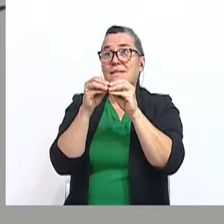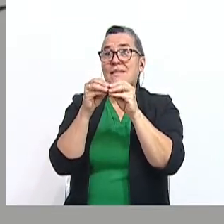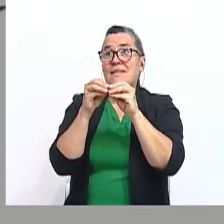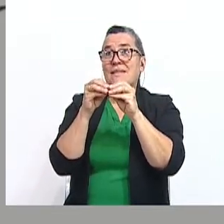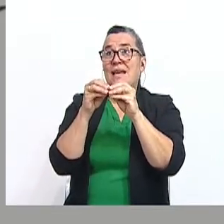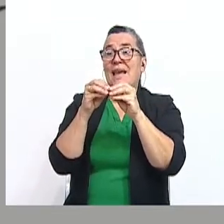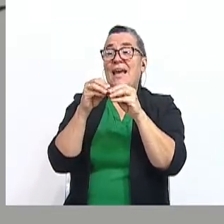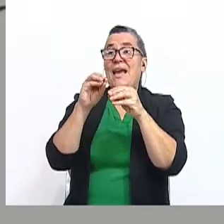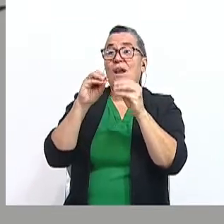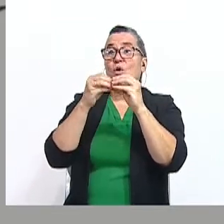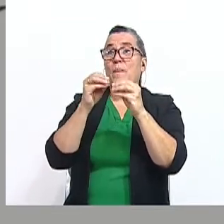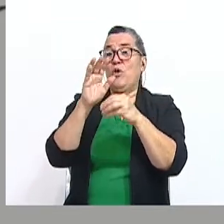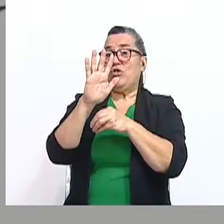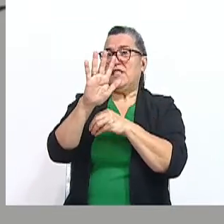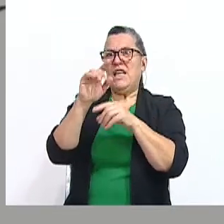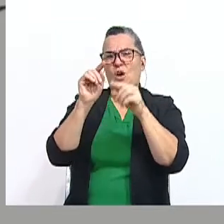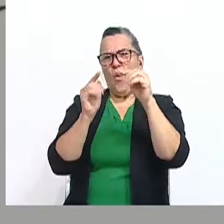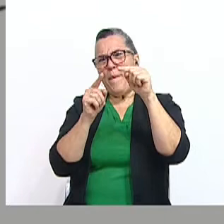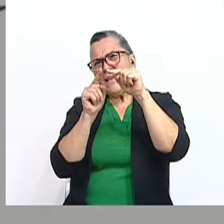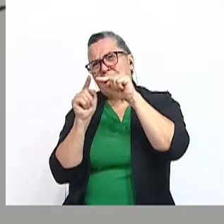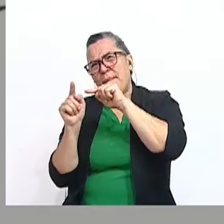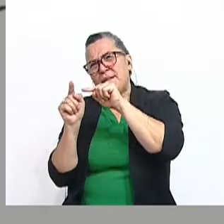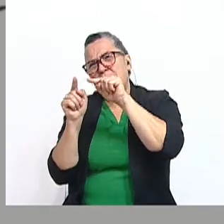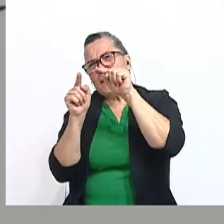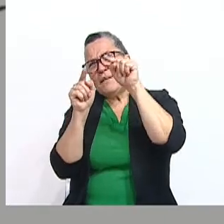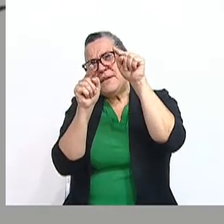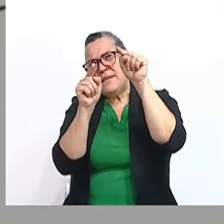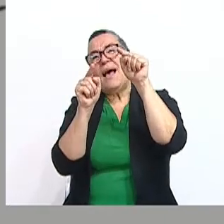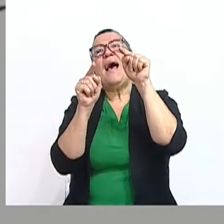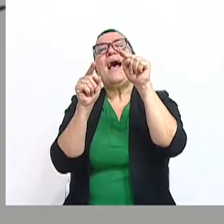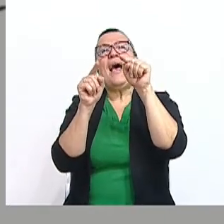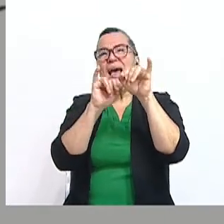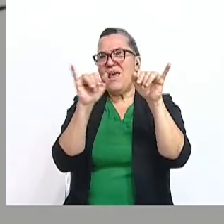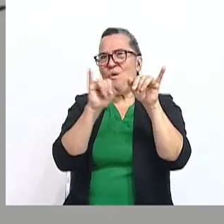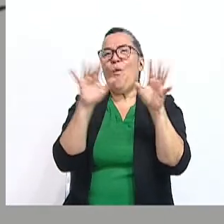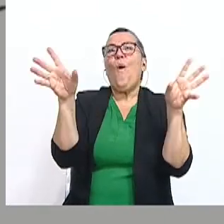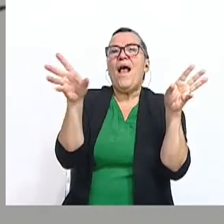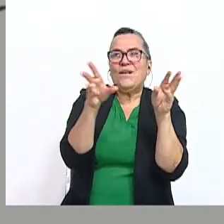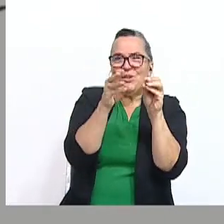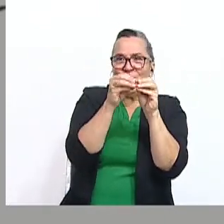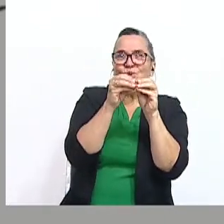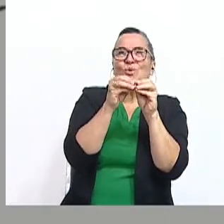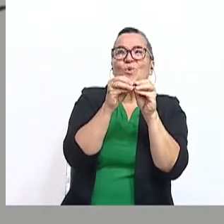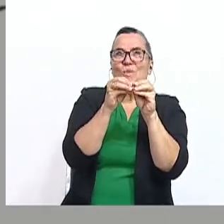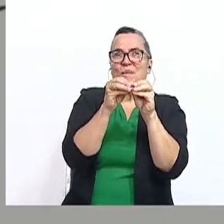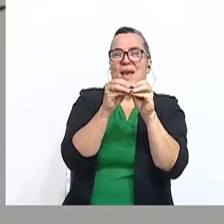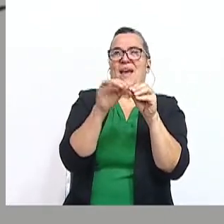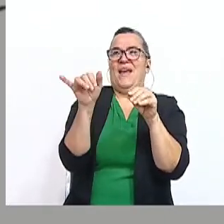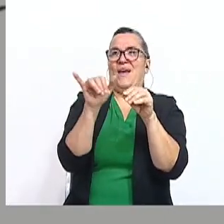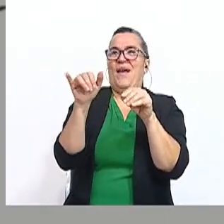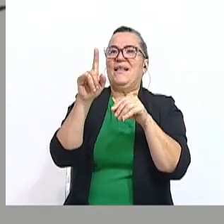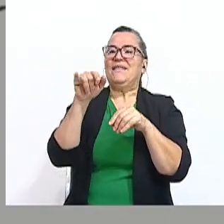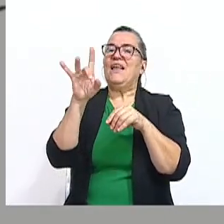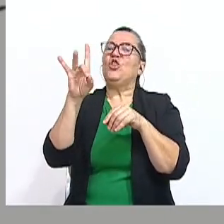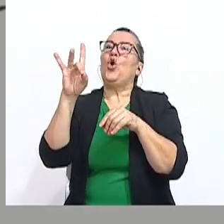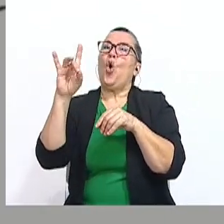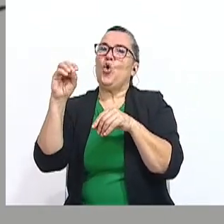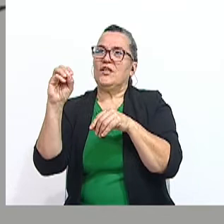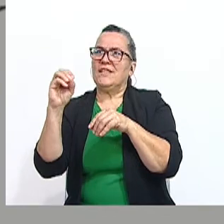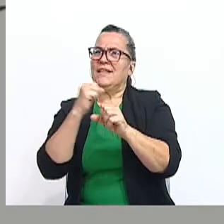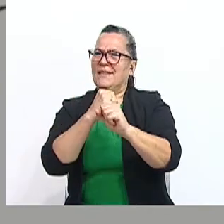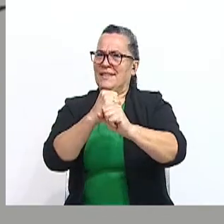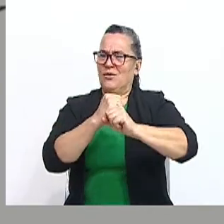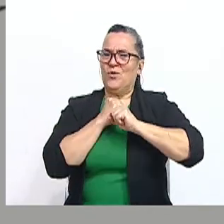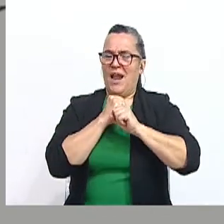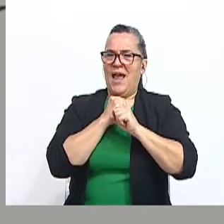5. Pasa lo mismo. Las medidas sumarán 180. Exacto. Por eso podemos asegurar